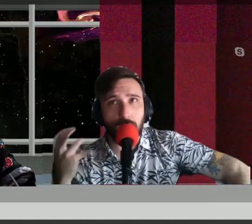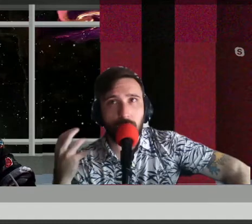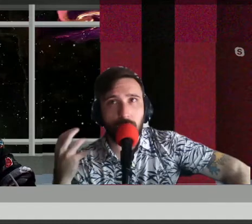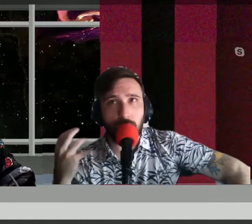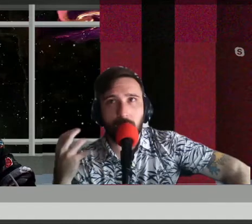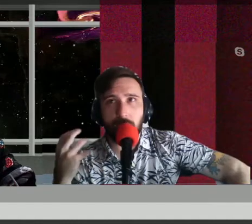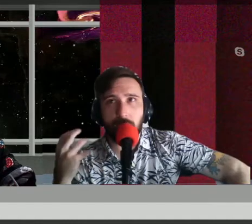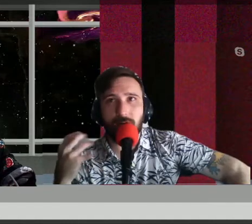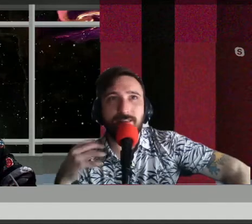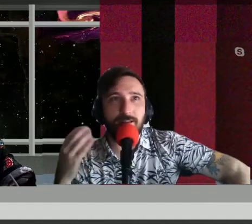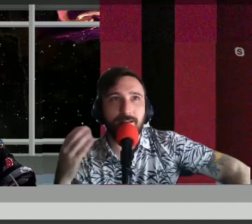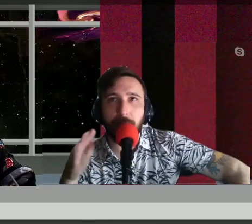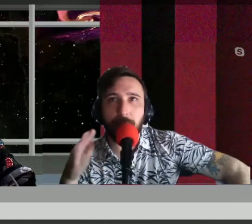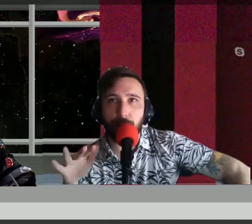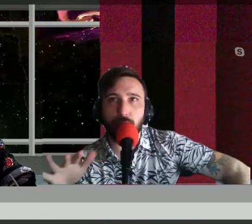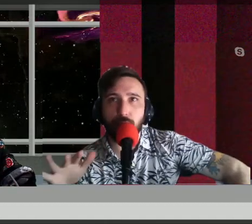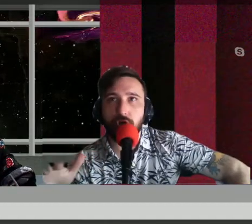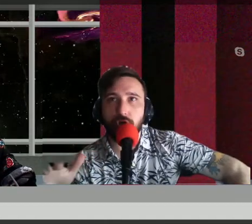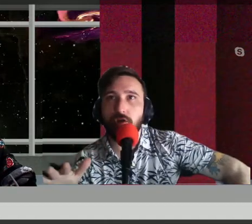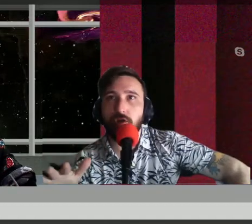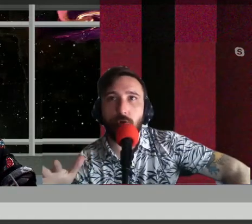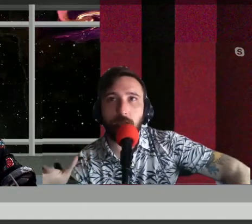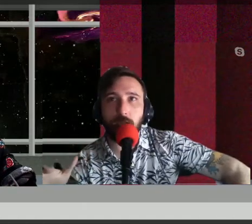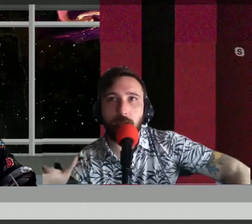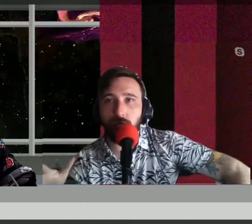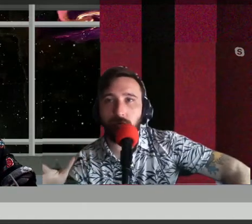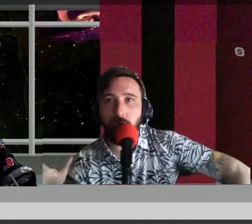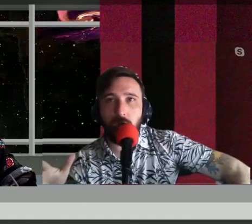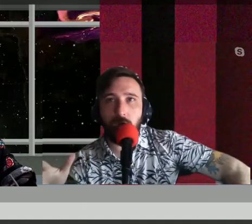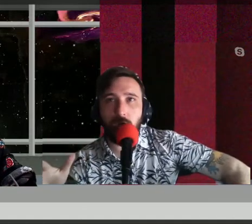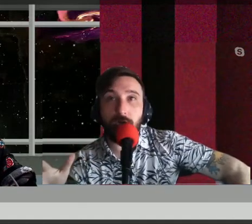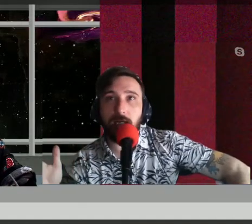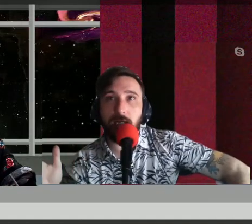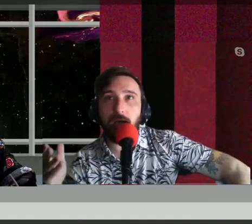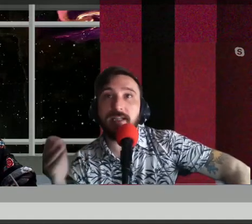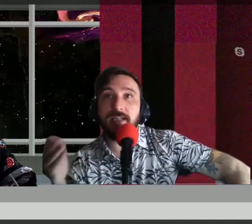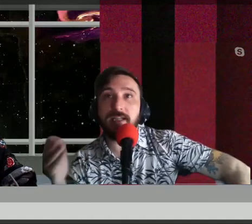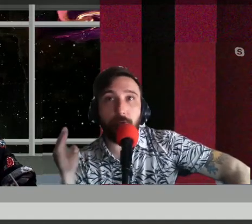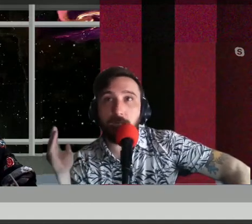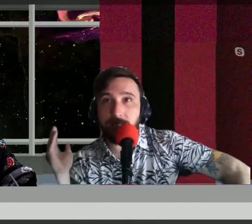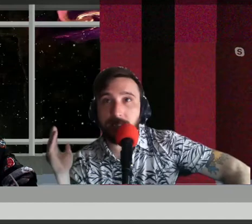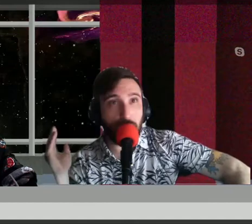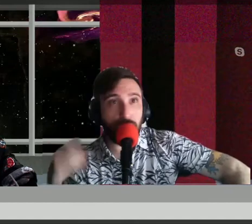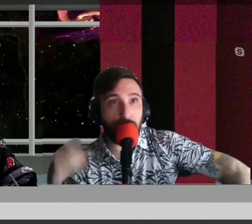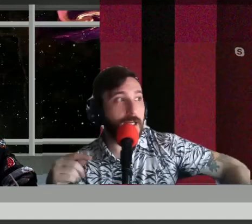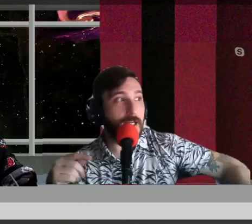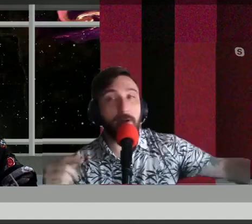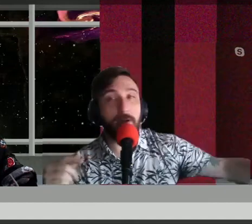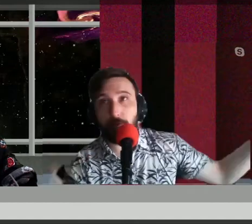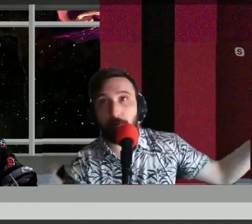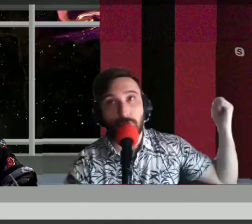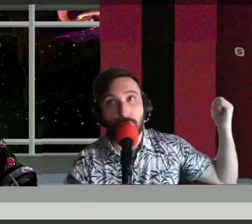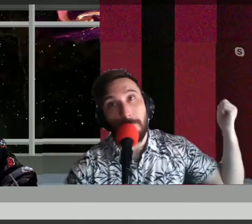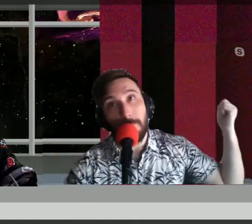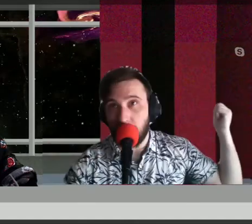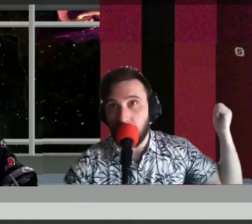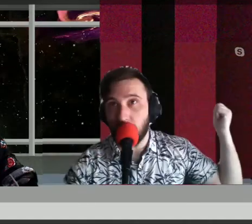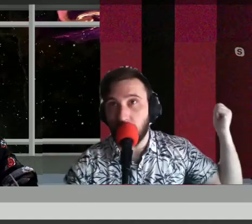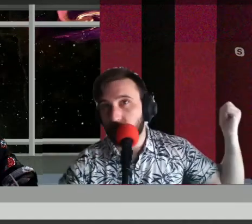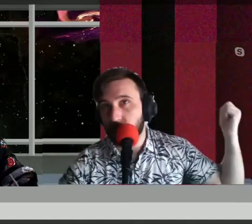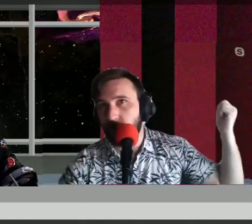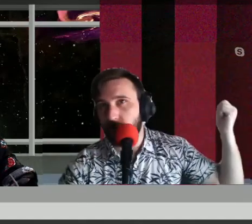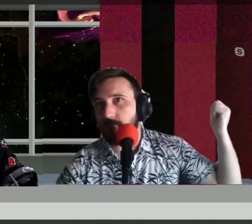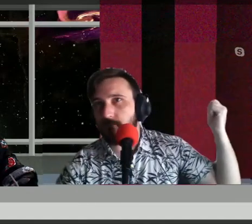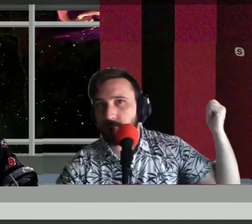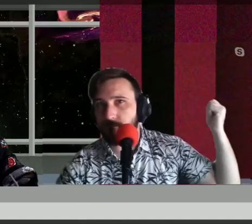propuso un proyecto como estos como este al principio el año pasado incluso angela merkel lo presentó a sus mes en el congreso y estamos hablando